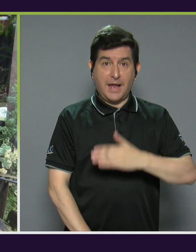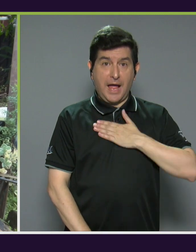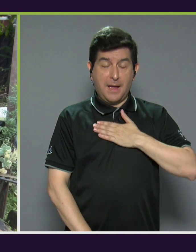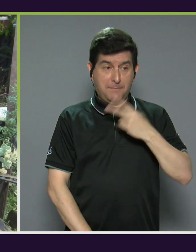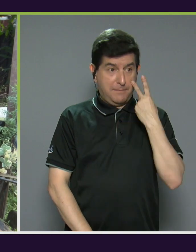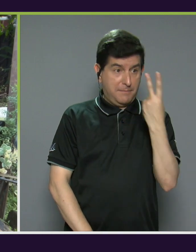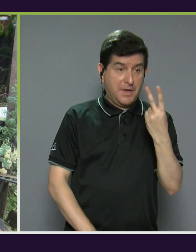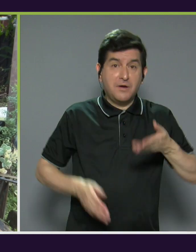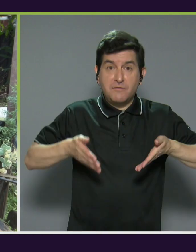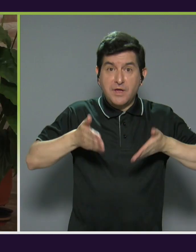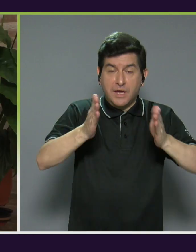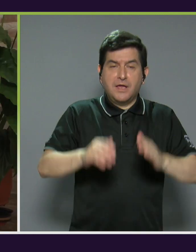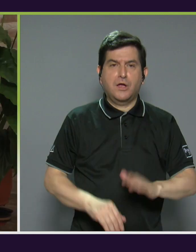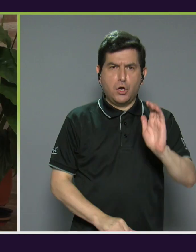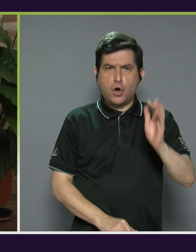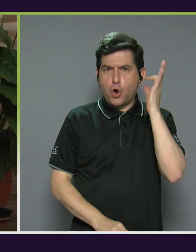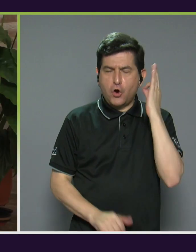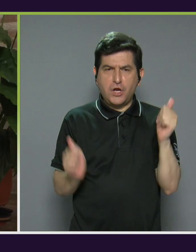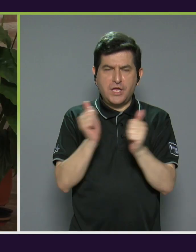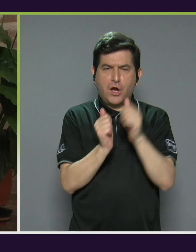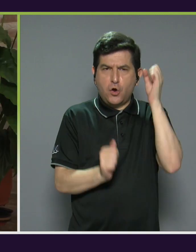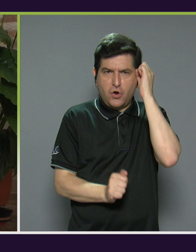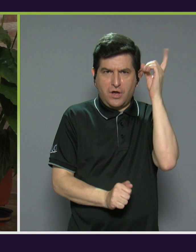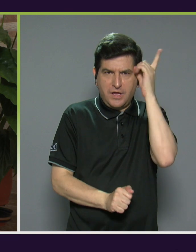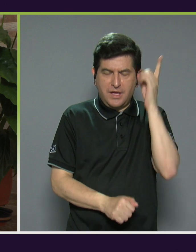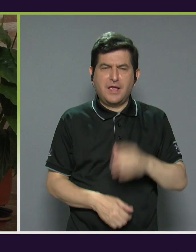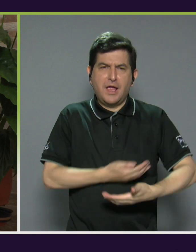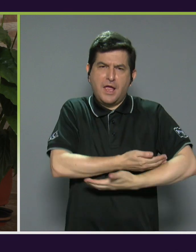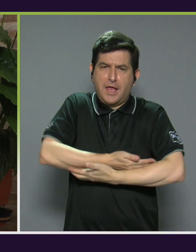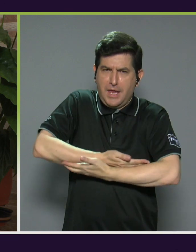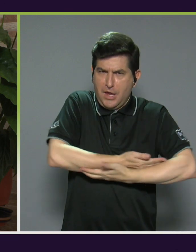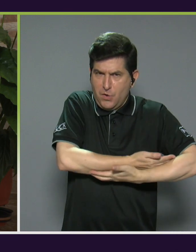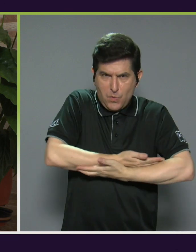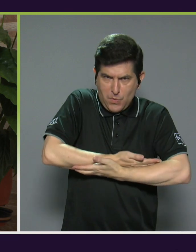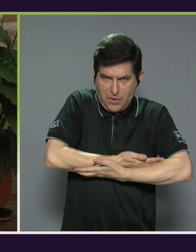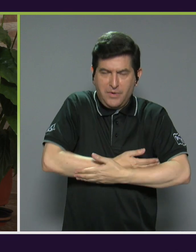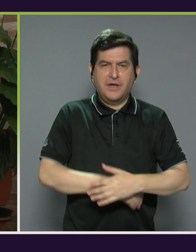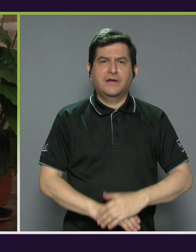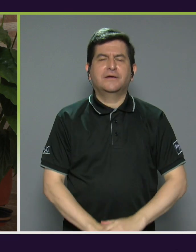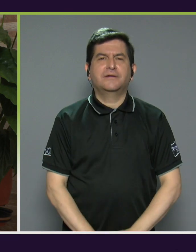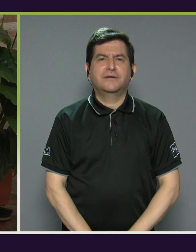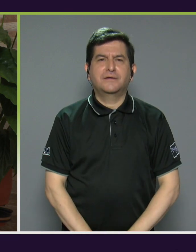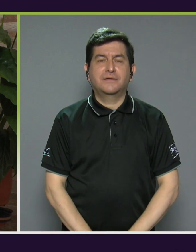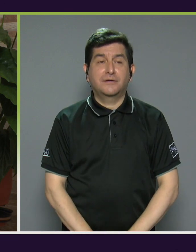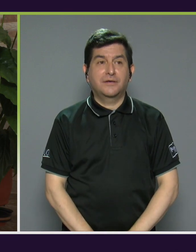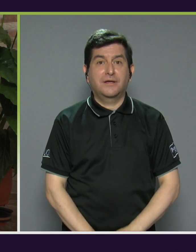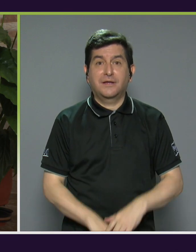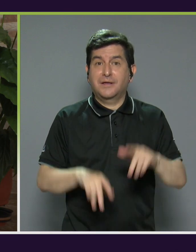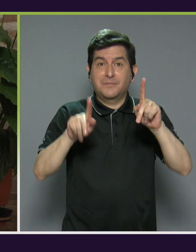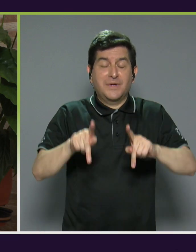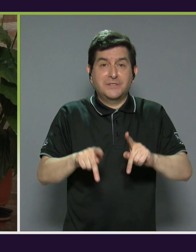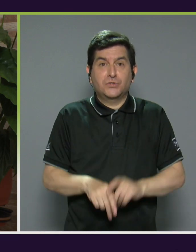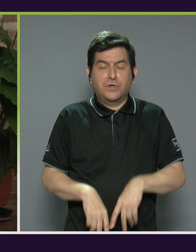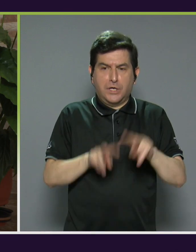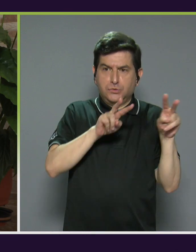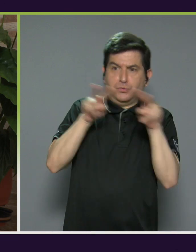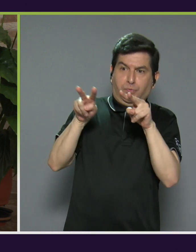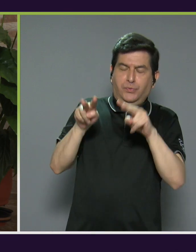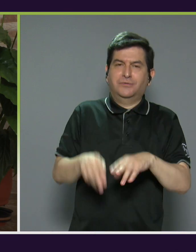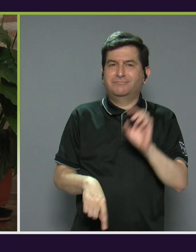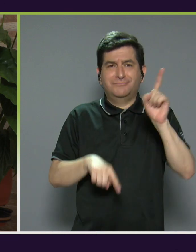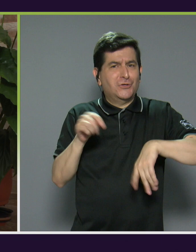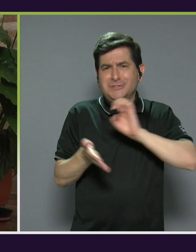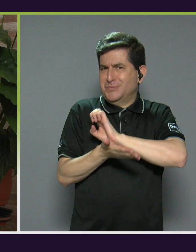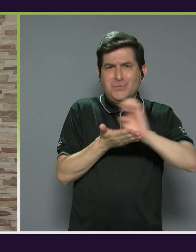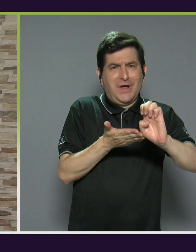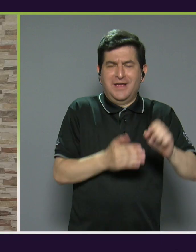Cuando a mí me ven en la calle con una niña con síndrome de Down y con una bebé en brazos, es inevitable que la gente no lo vuelva a ver a